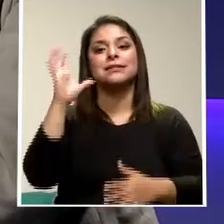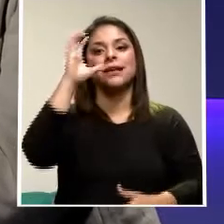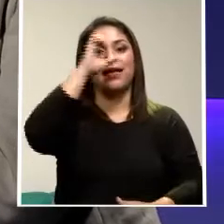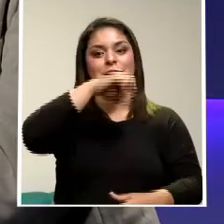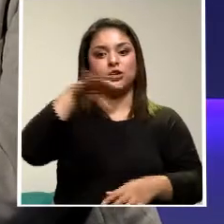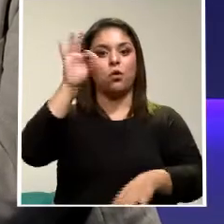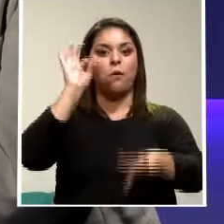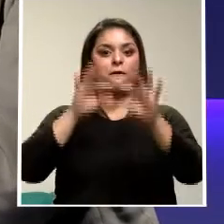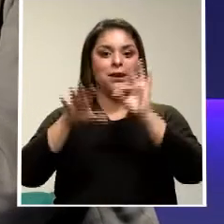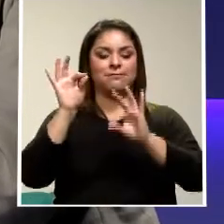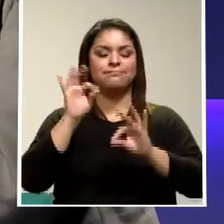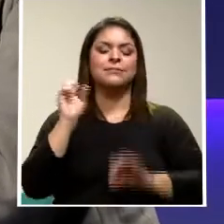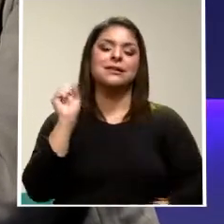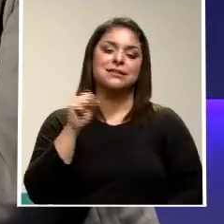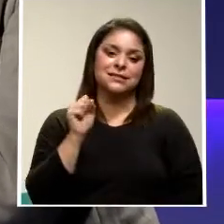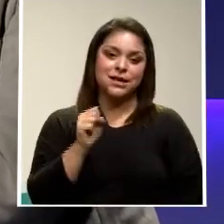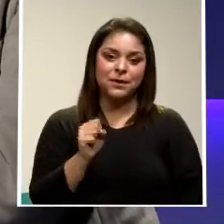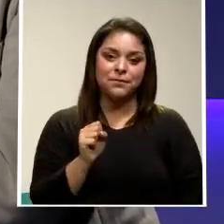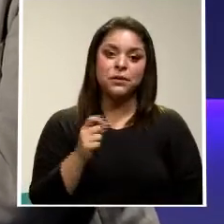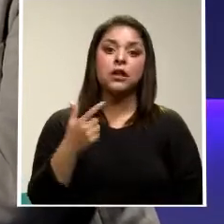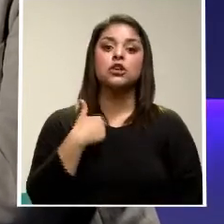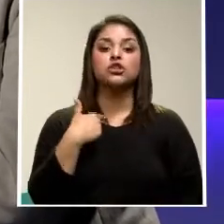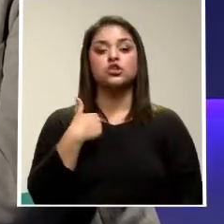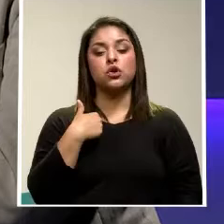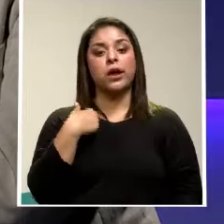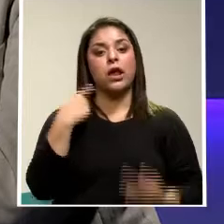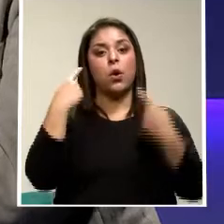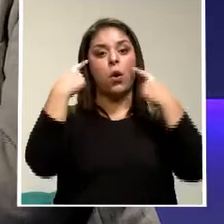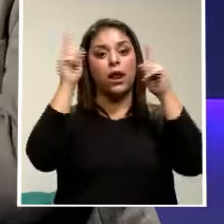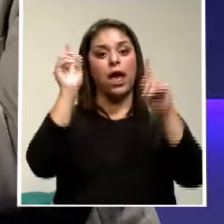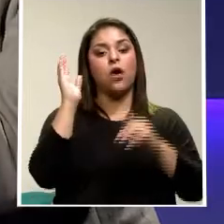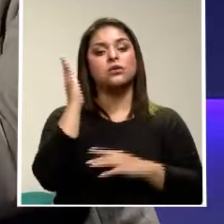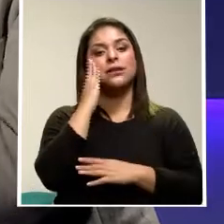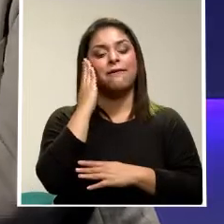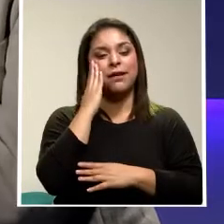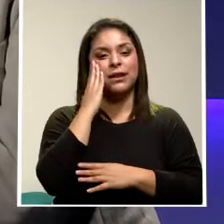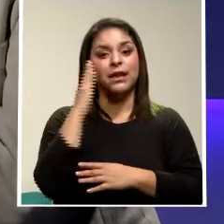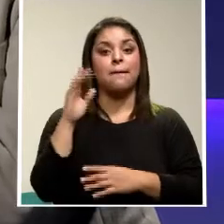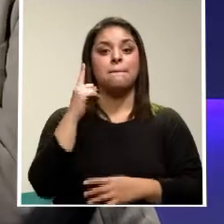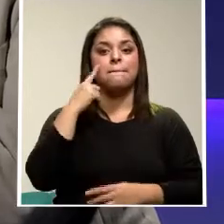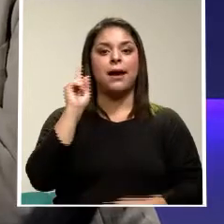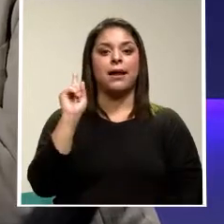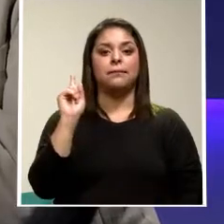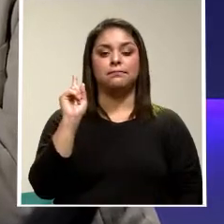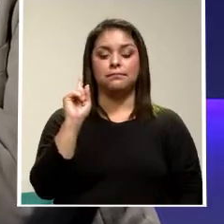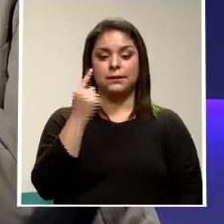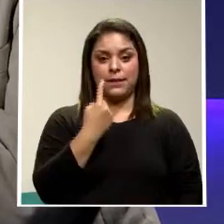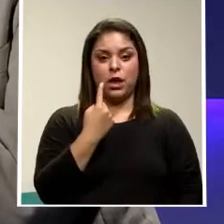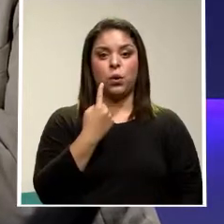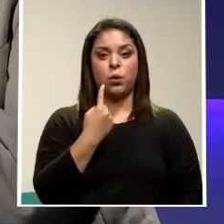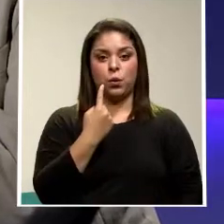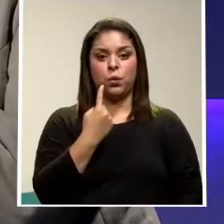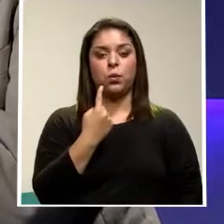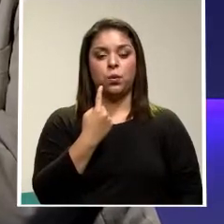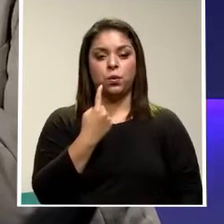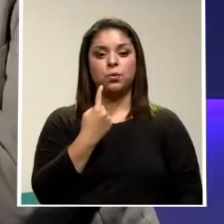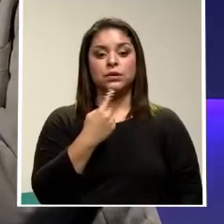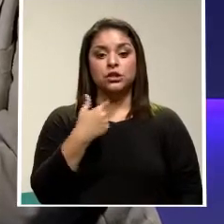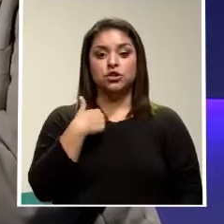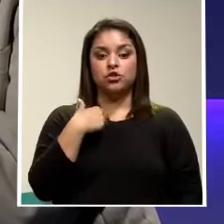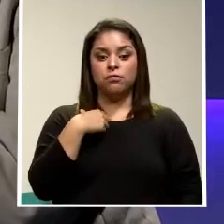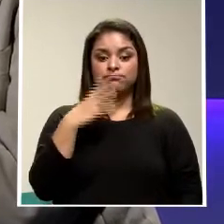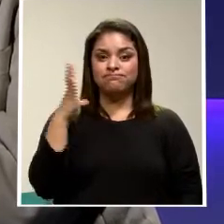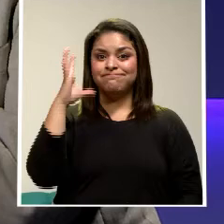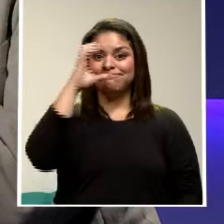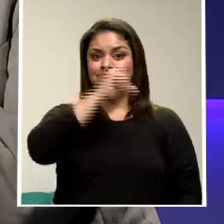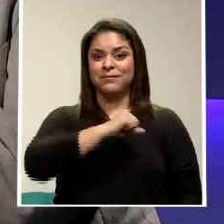¿verdad? Efectivamente. Yo he llegado a la conclusión de que de que el descubrimiento de una vocación,